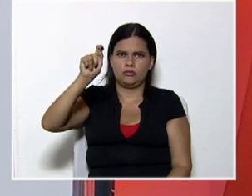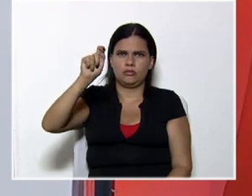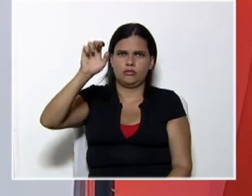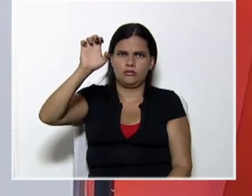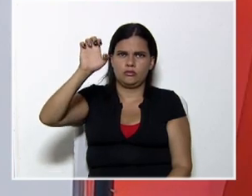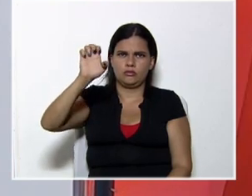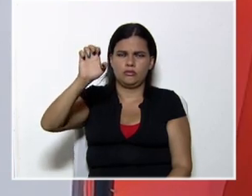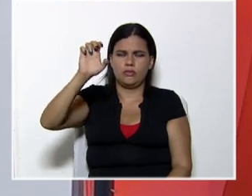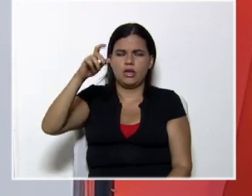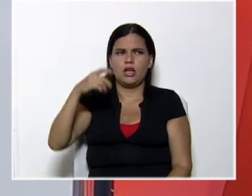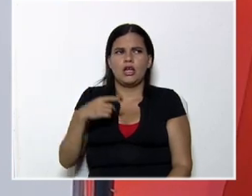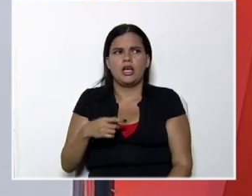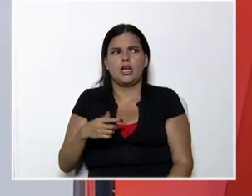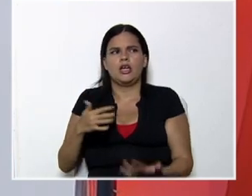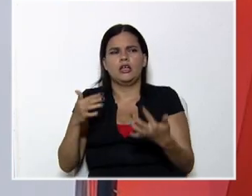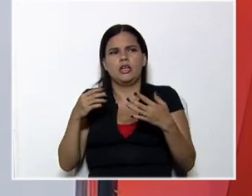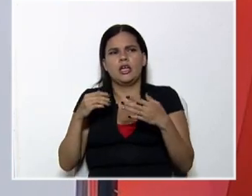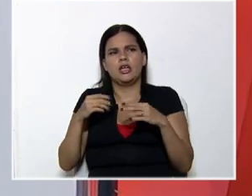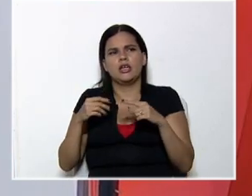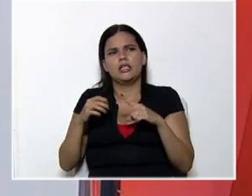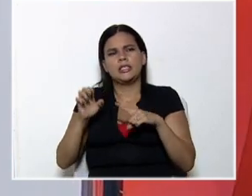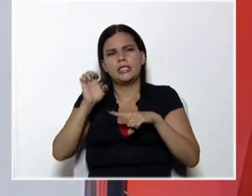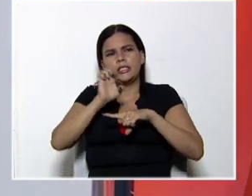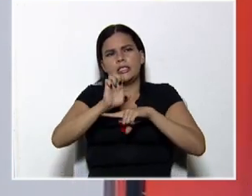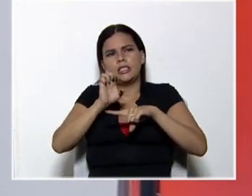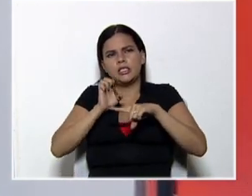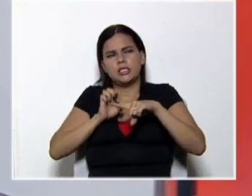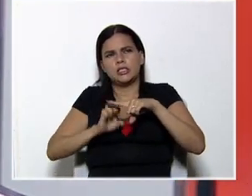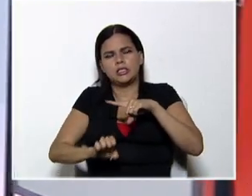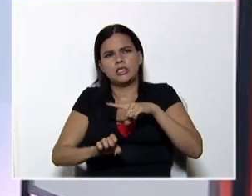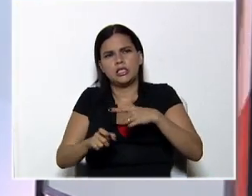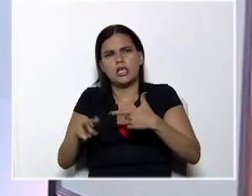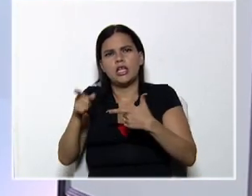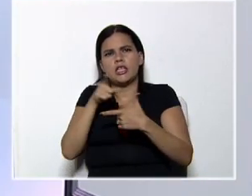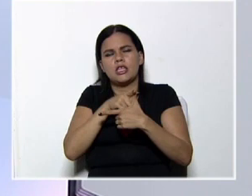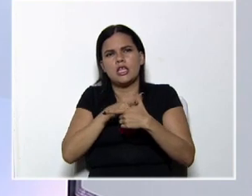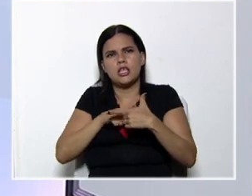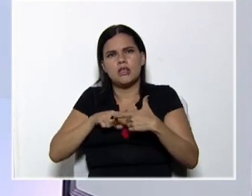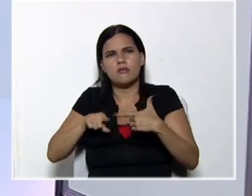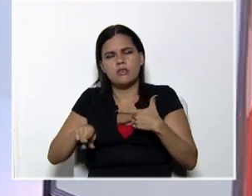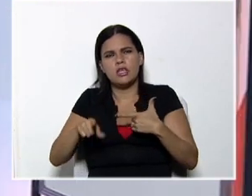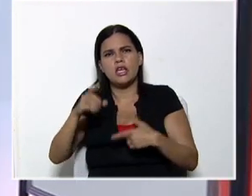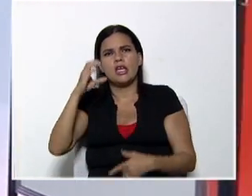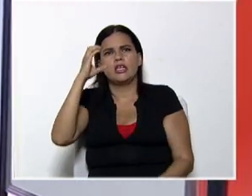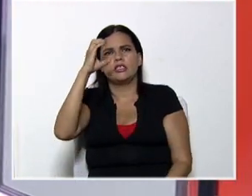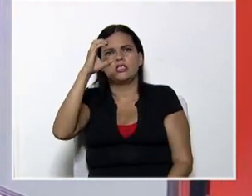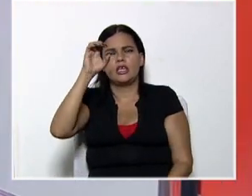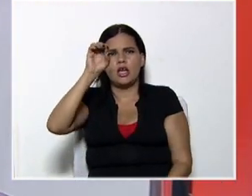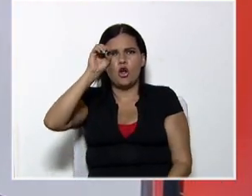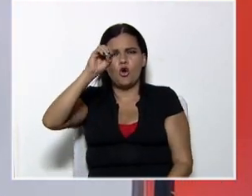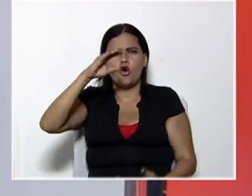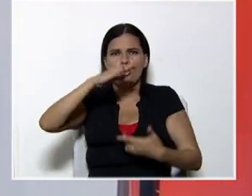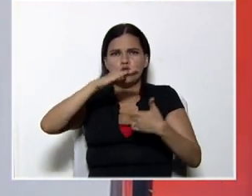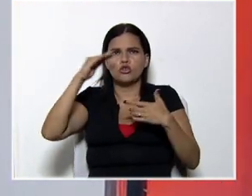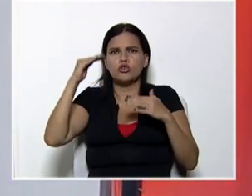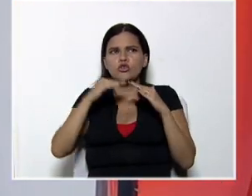de dividir cateto opuesto sobre cateto